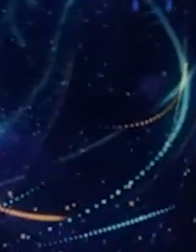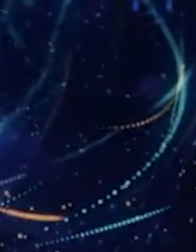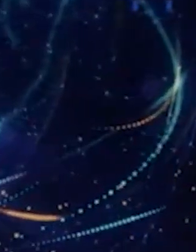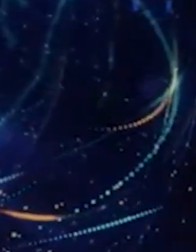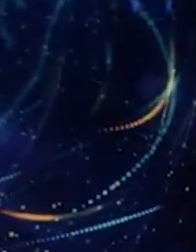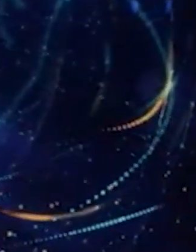Gracias.